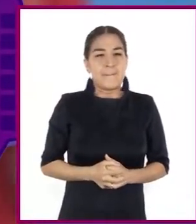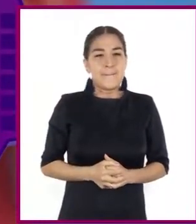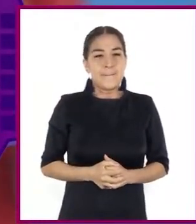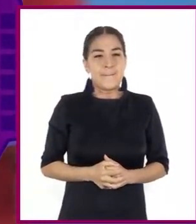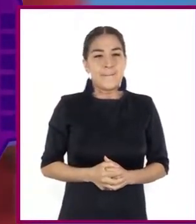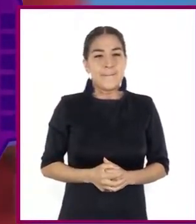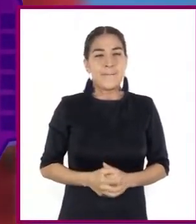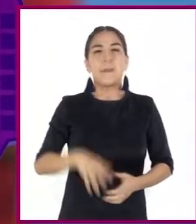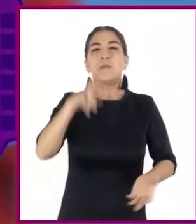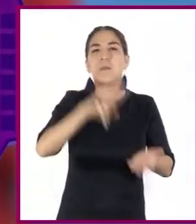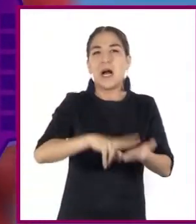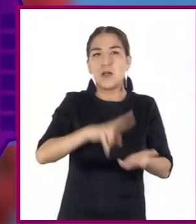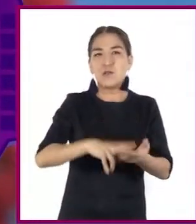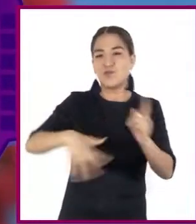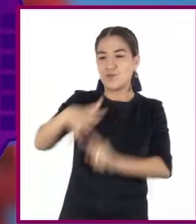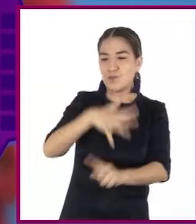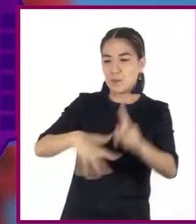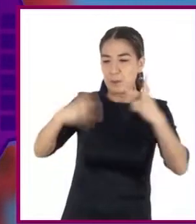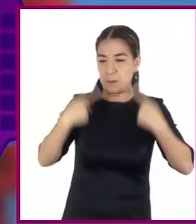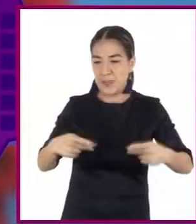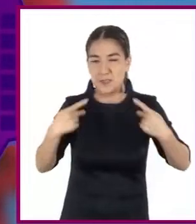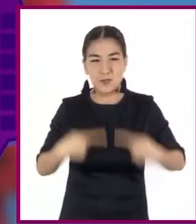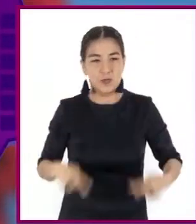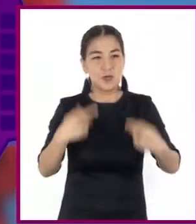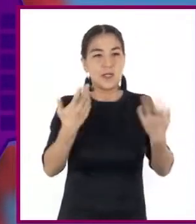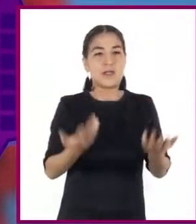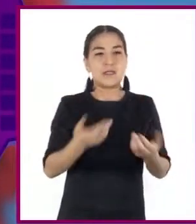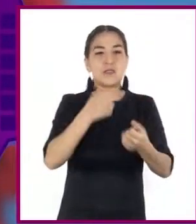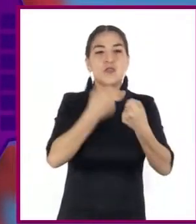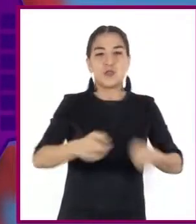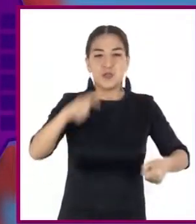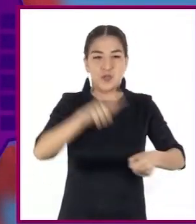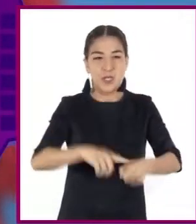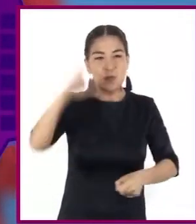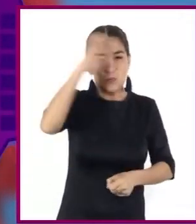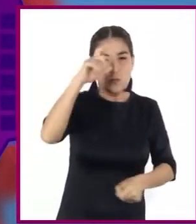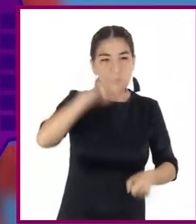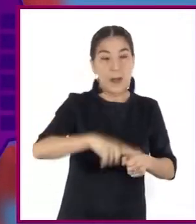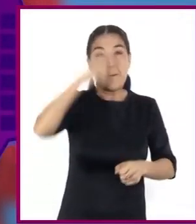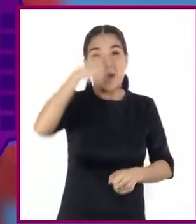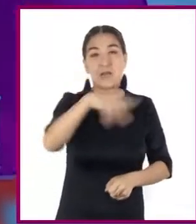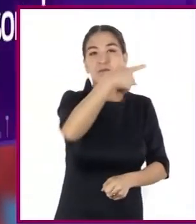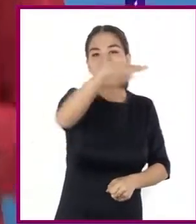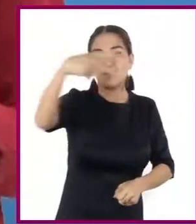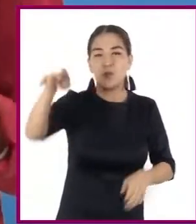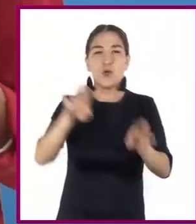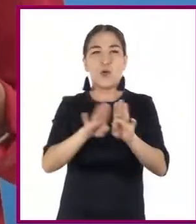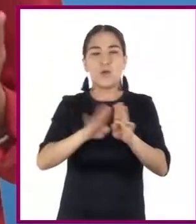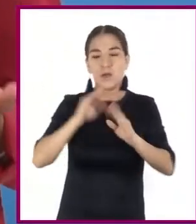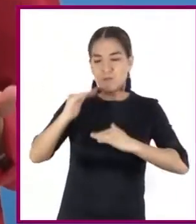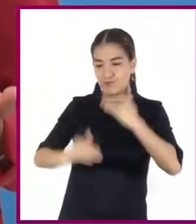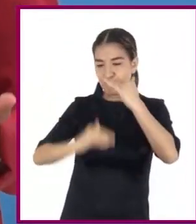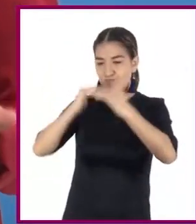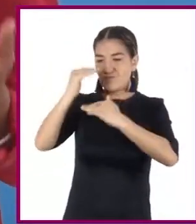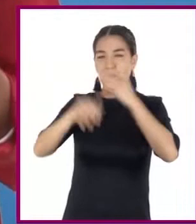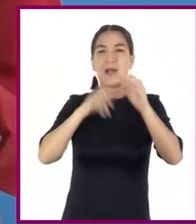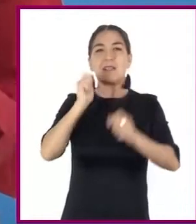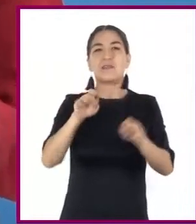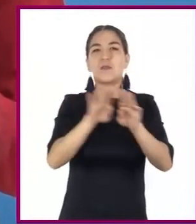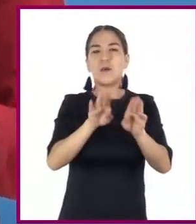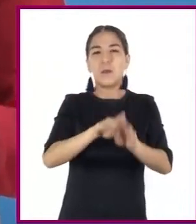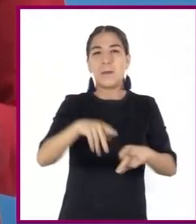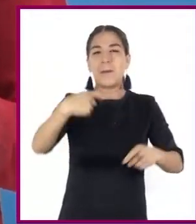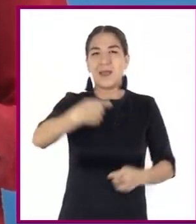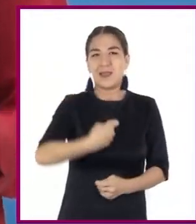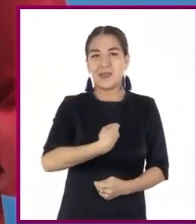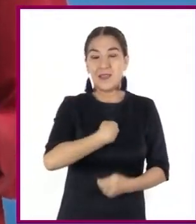personas, grupos sociales y culturales en la construcción de su identidad personal. Abordaremos